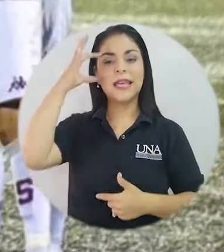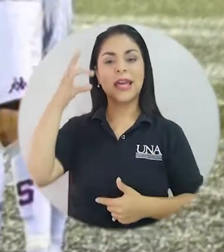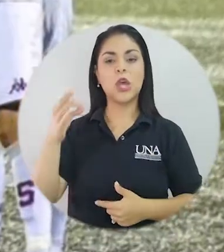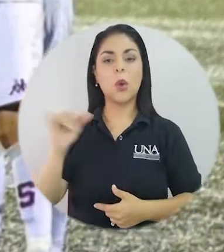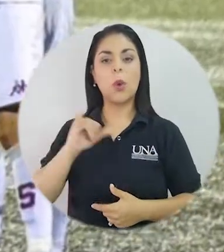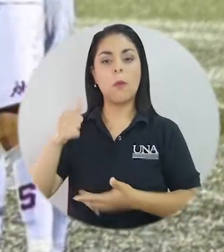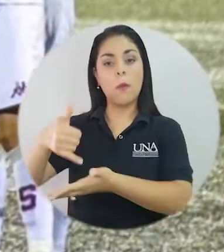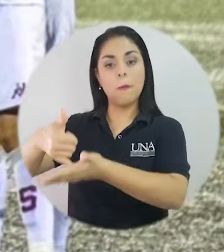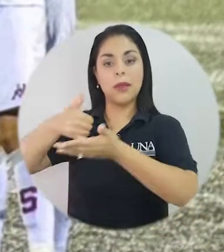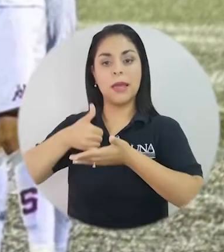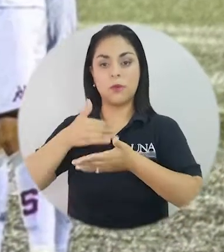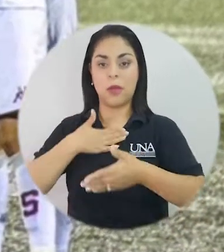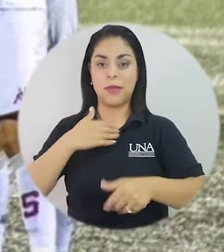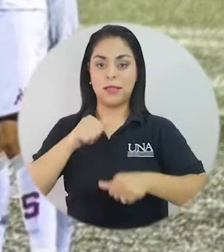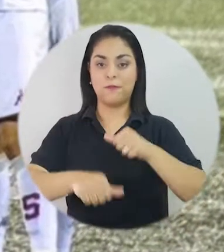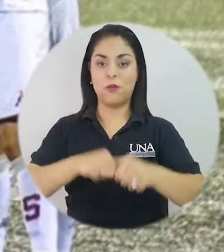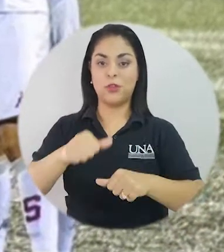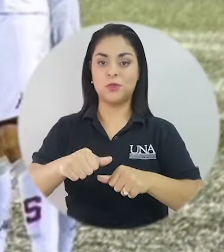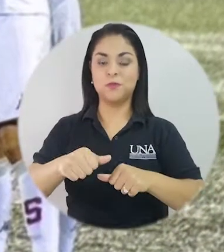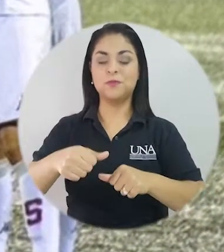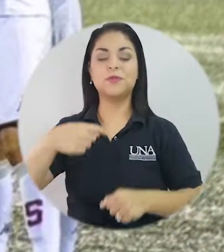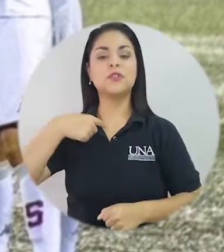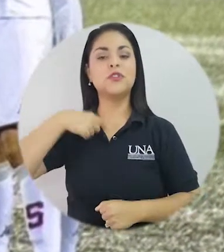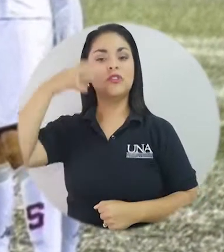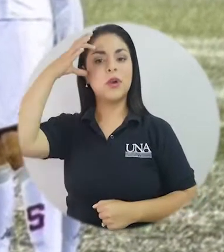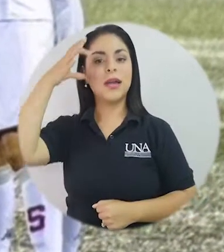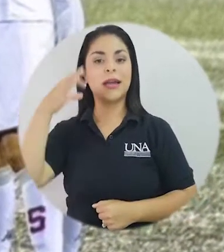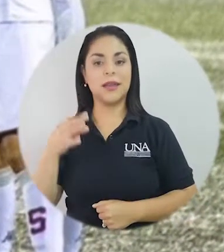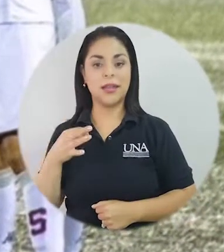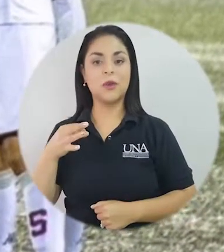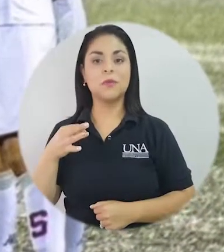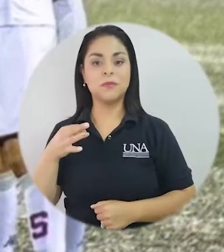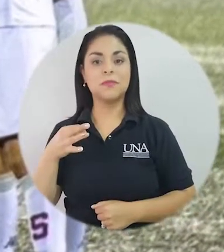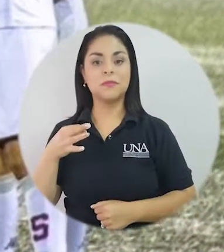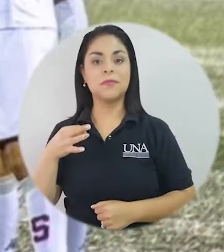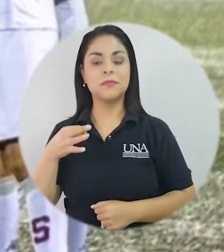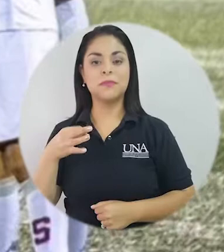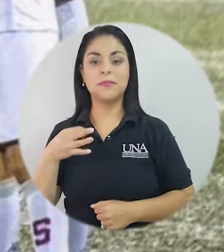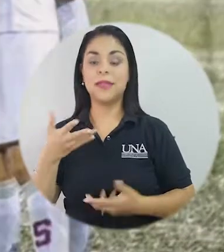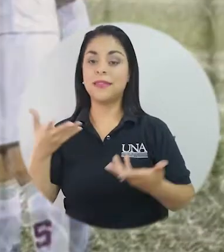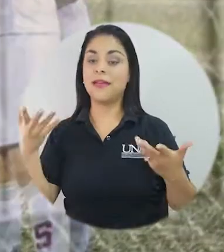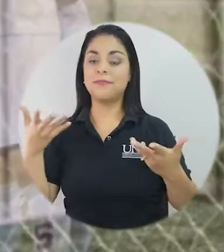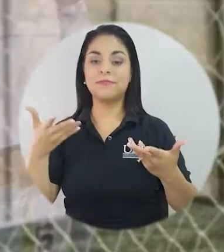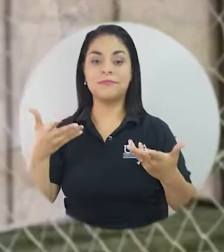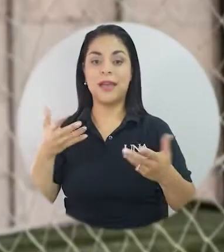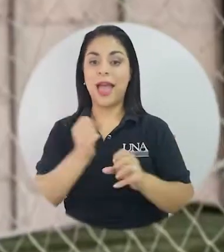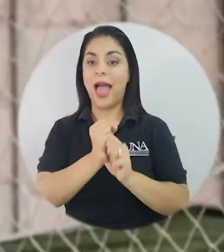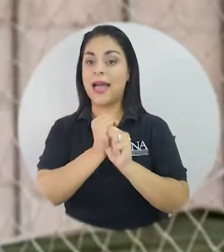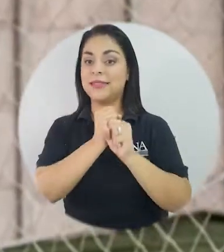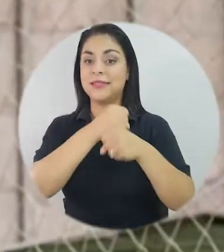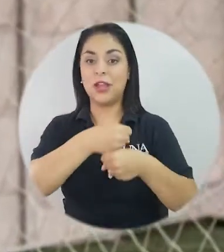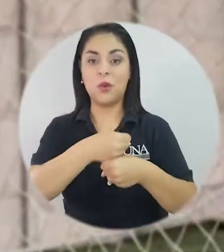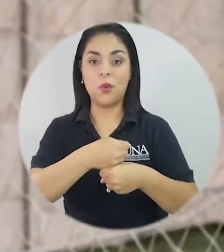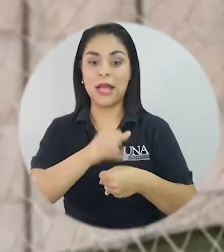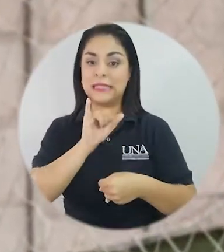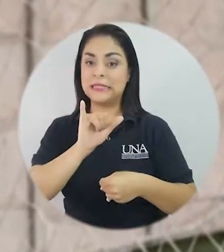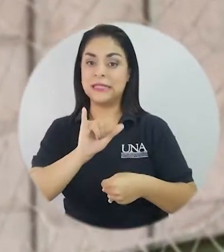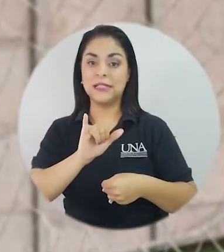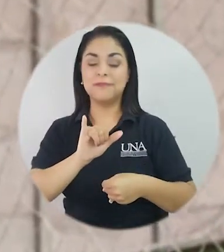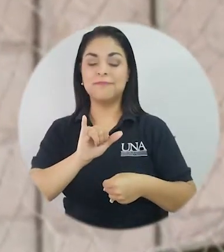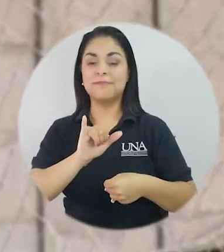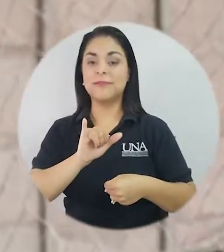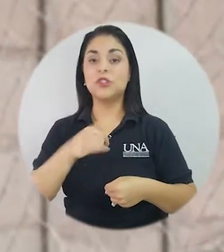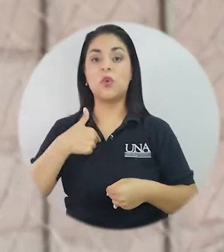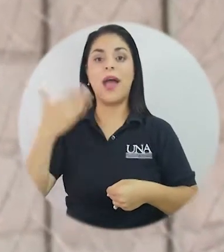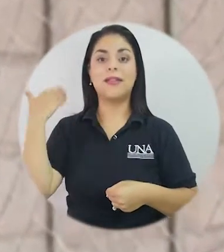como un premio al esfuerzo, ¿verdad? Yo creo que echarse al agua, en mi momento yo he